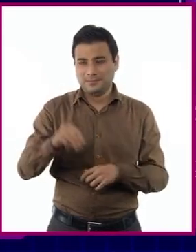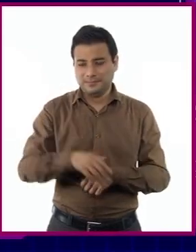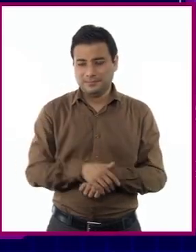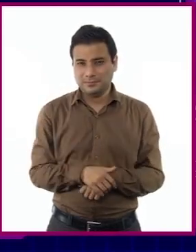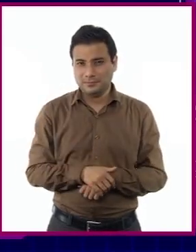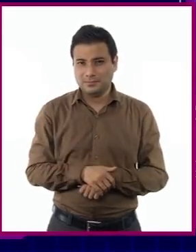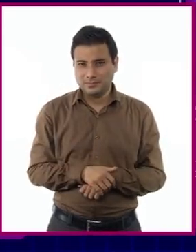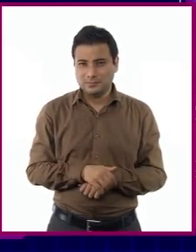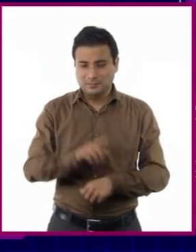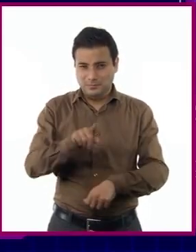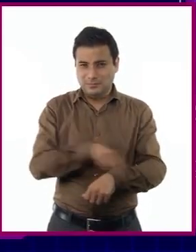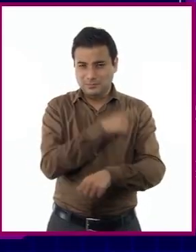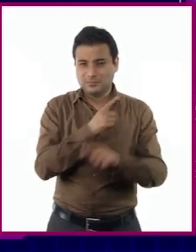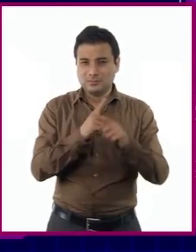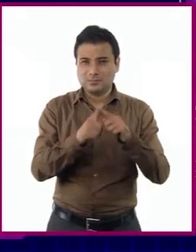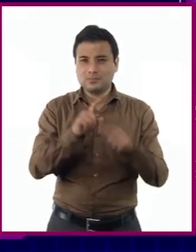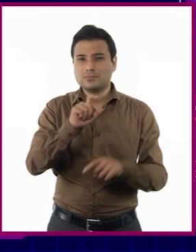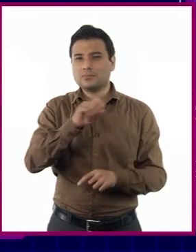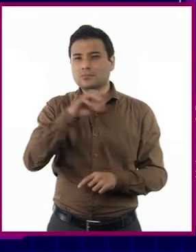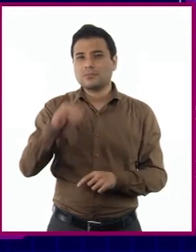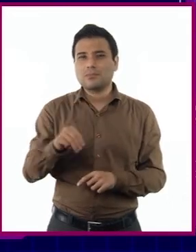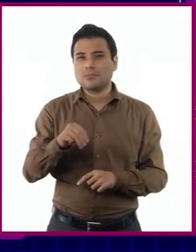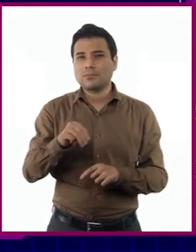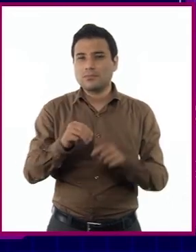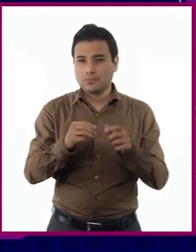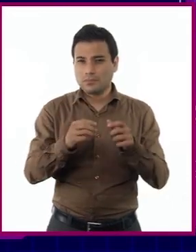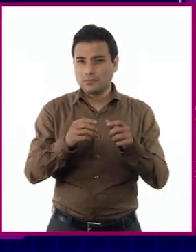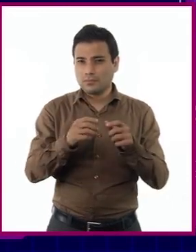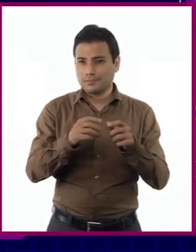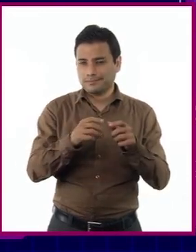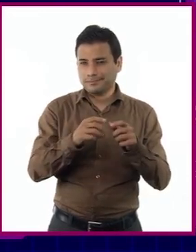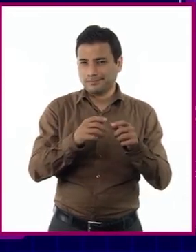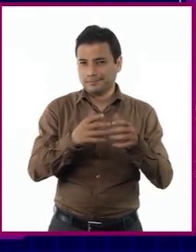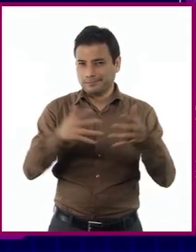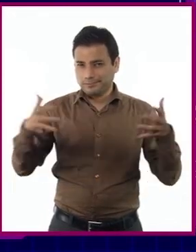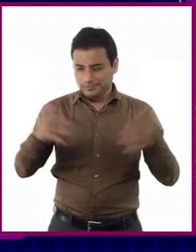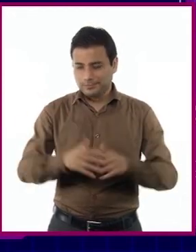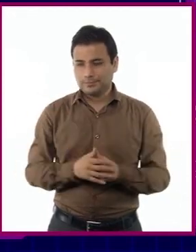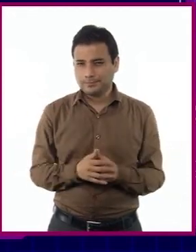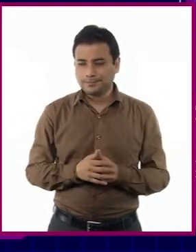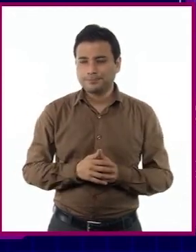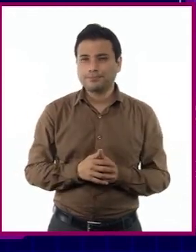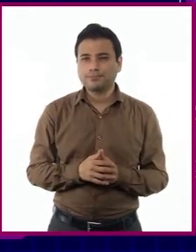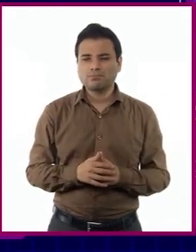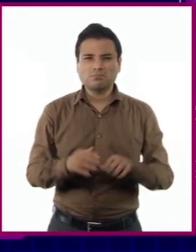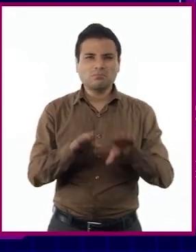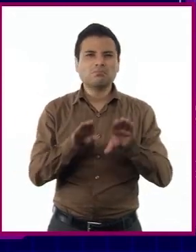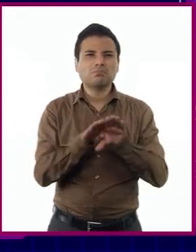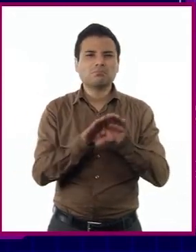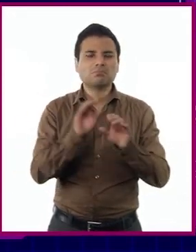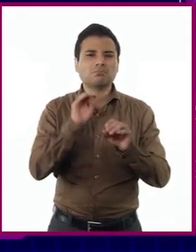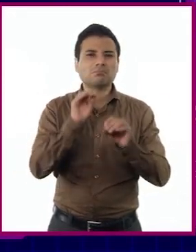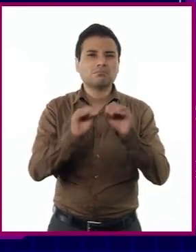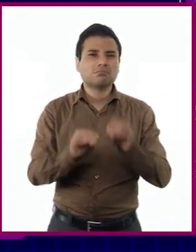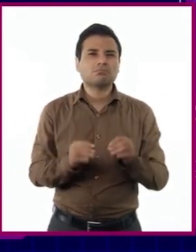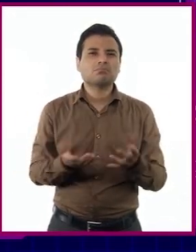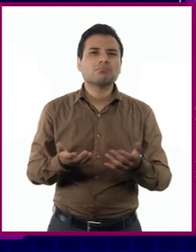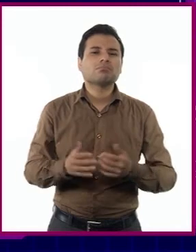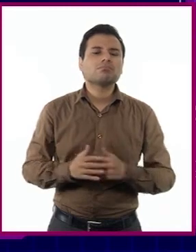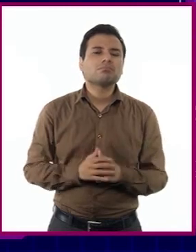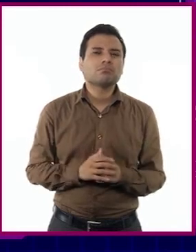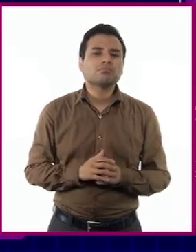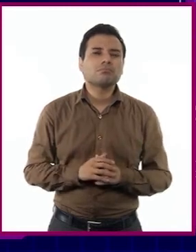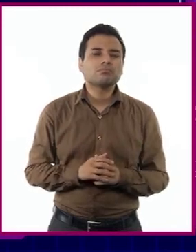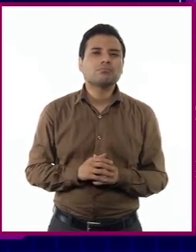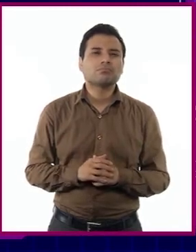por 20 centímetros de ancho consideren cómo fueron construidos los tubos